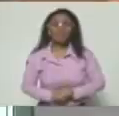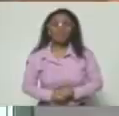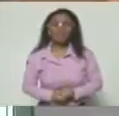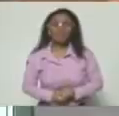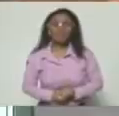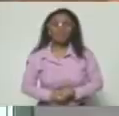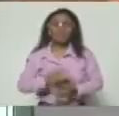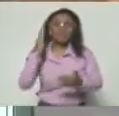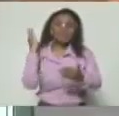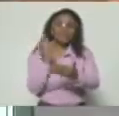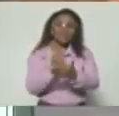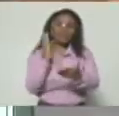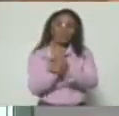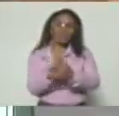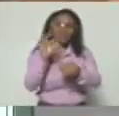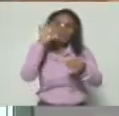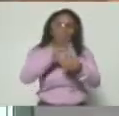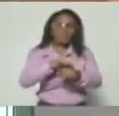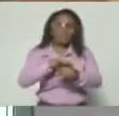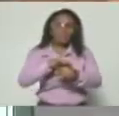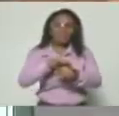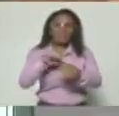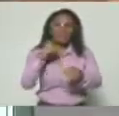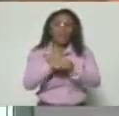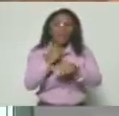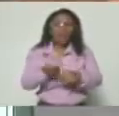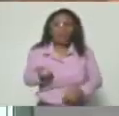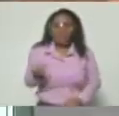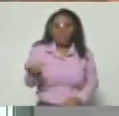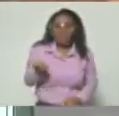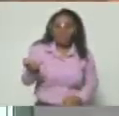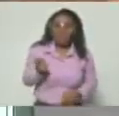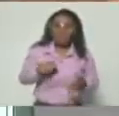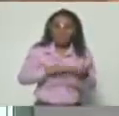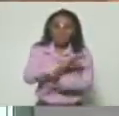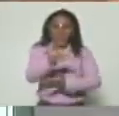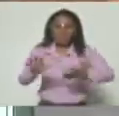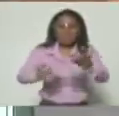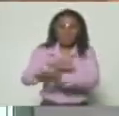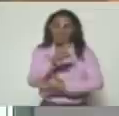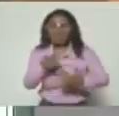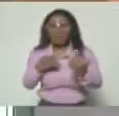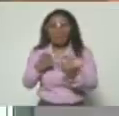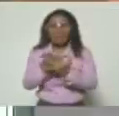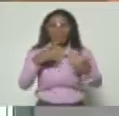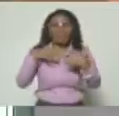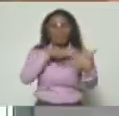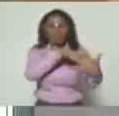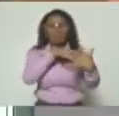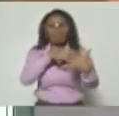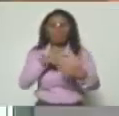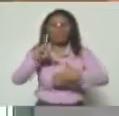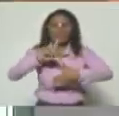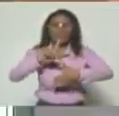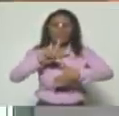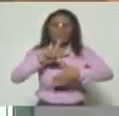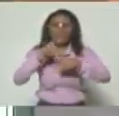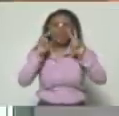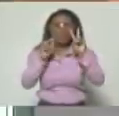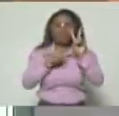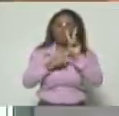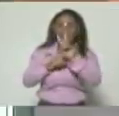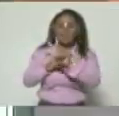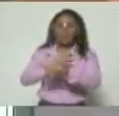y siempre sembrando la discordia entre los latinoamericanos, con la visión miope